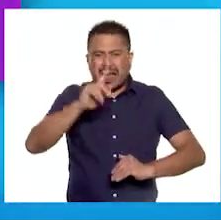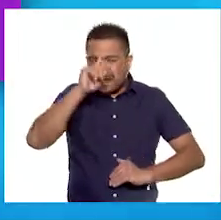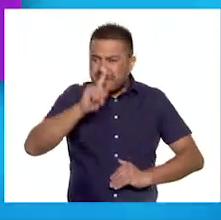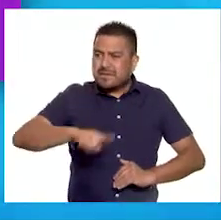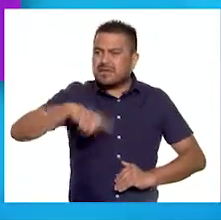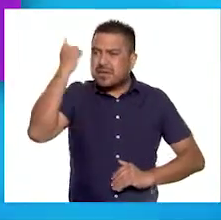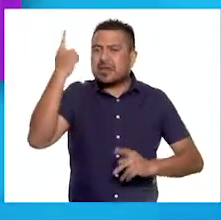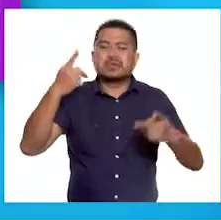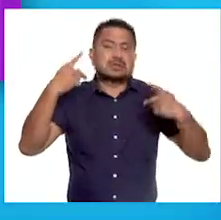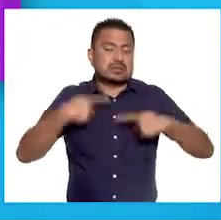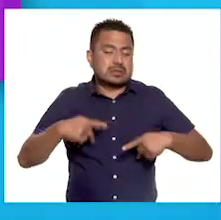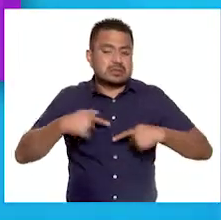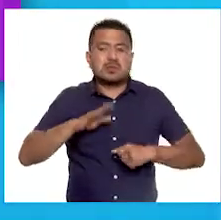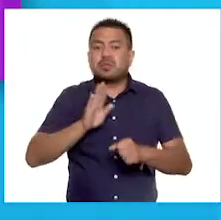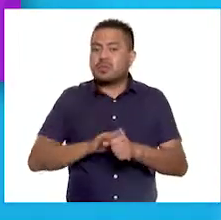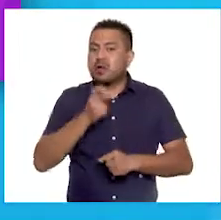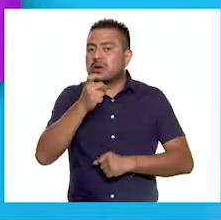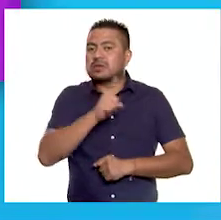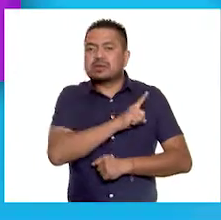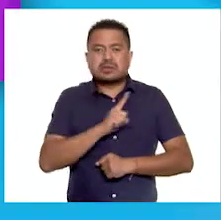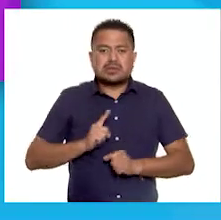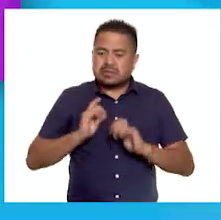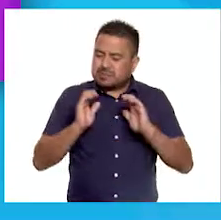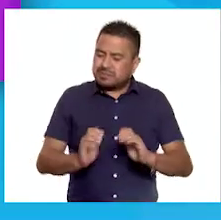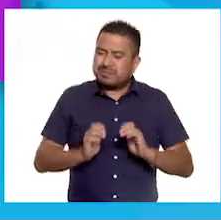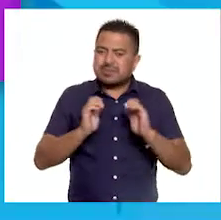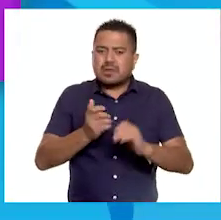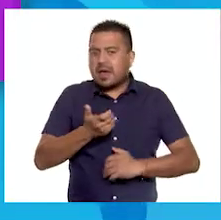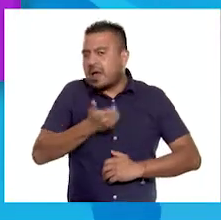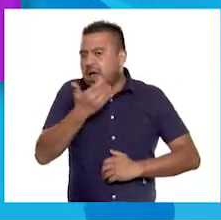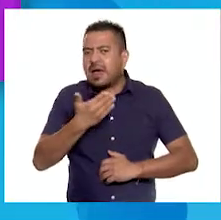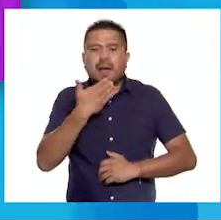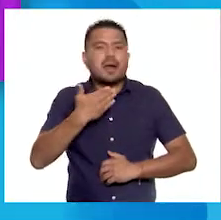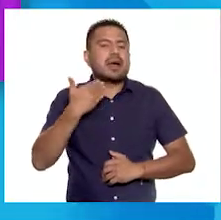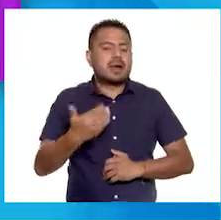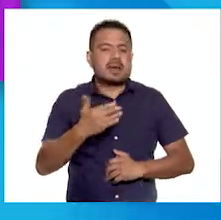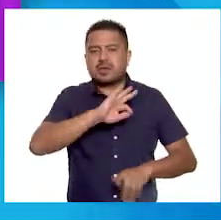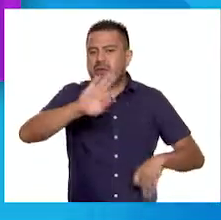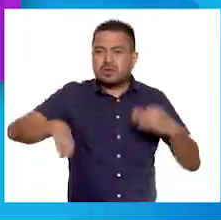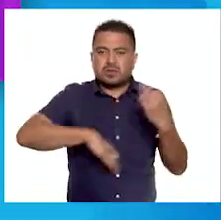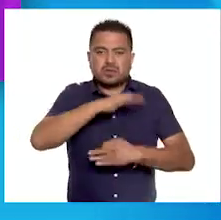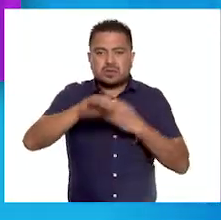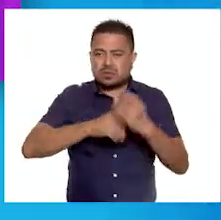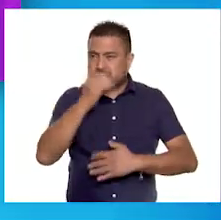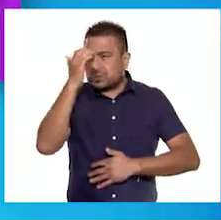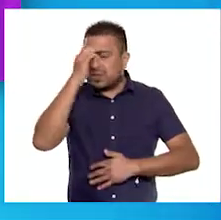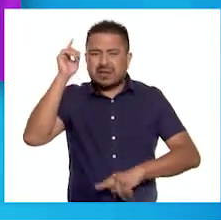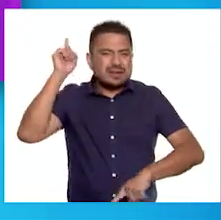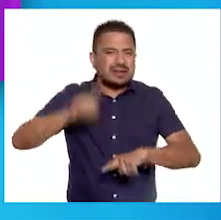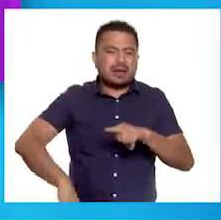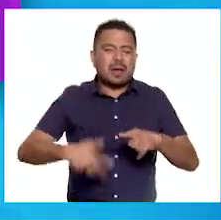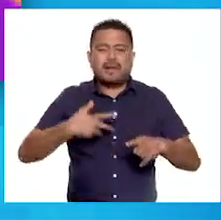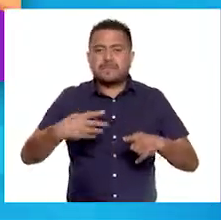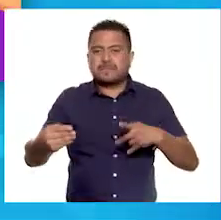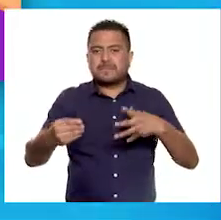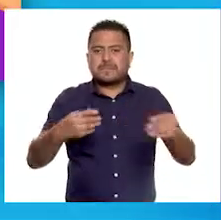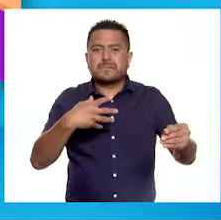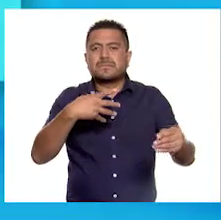las personas. Por eso hay que continuar cuidándonos siguiendo las buenas prácticas que ya todos conocemos para evitar